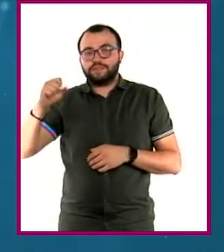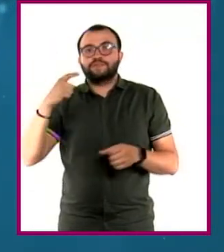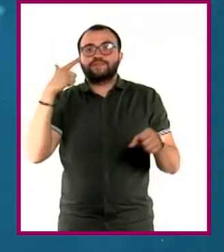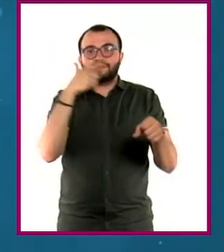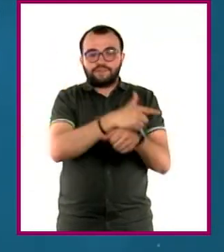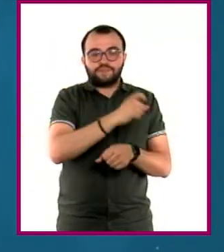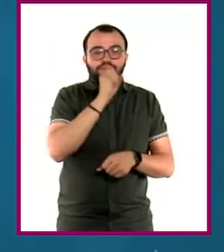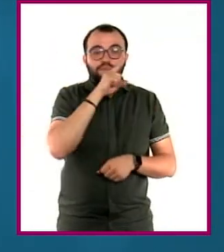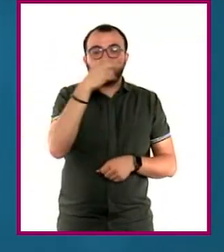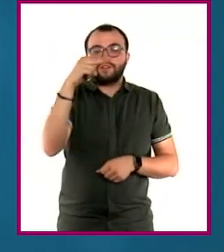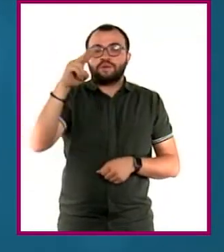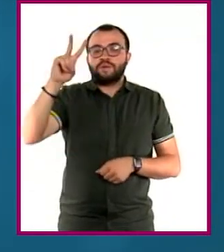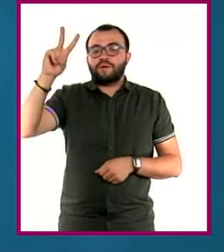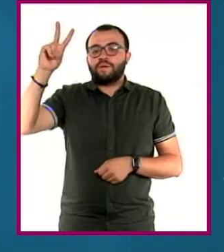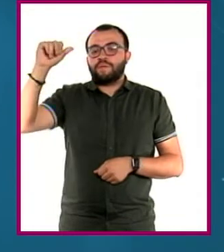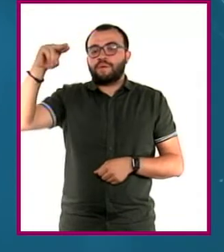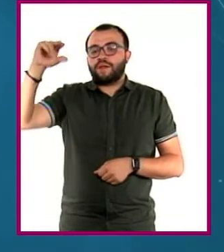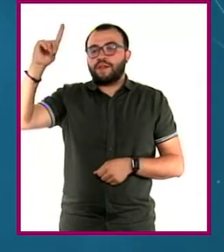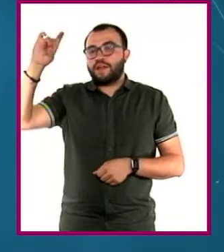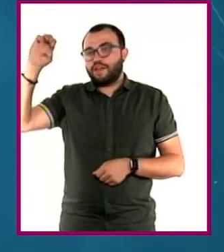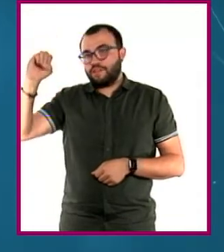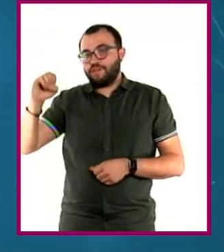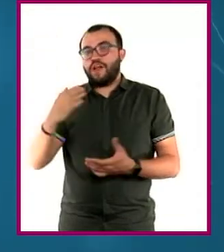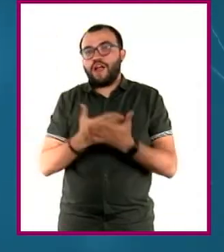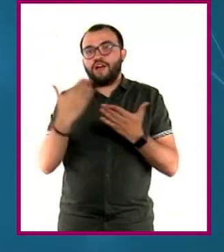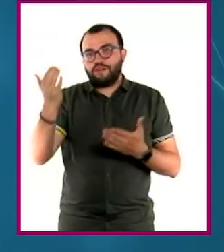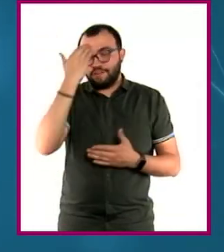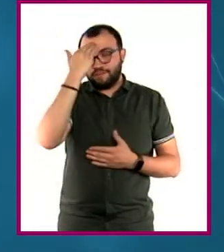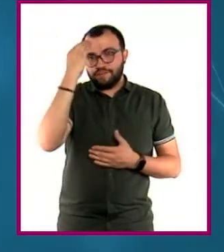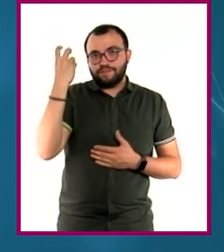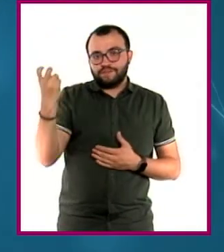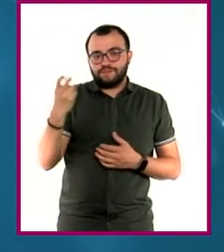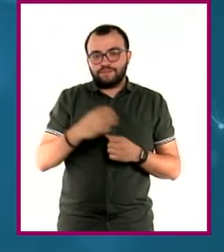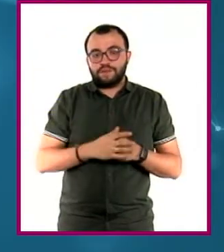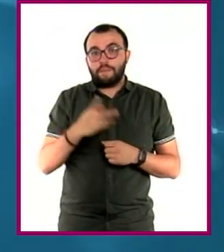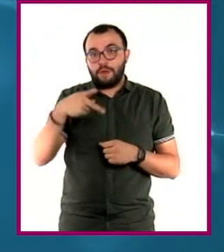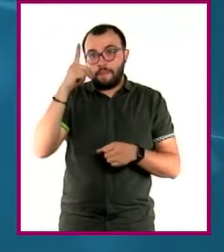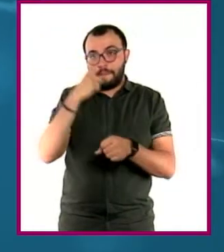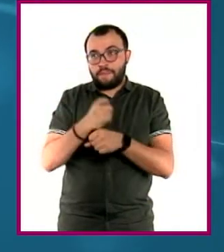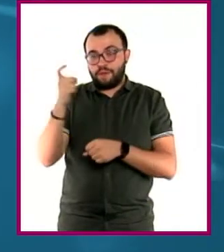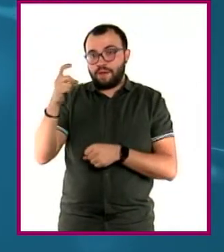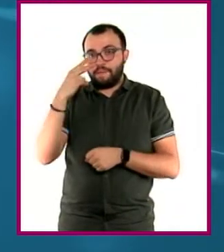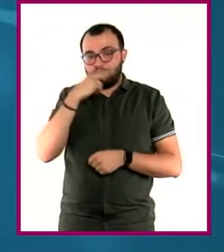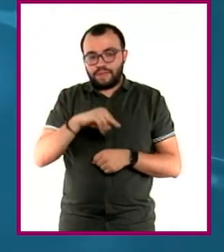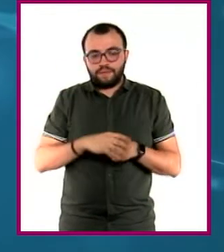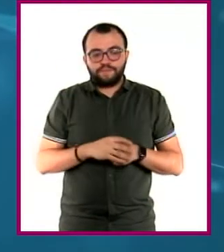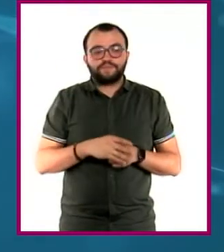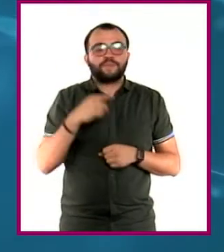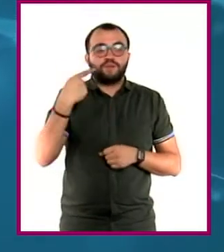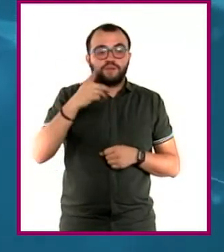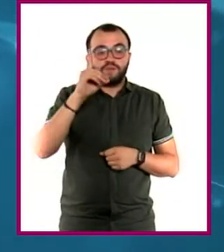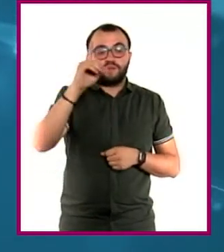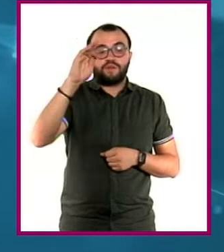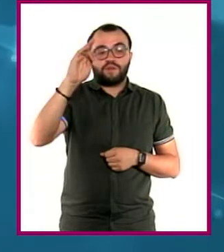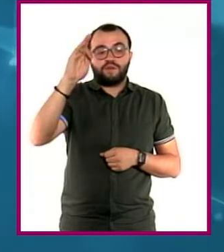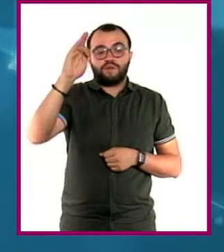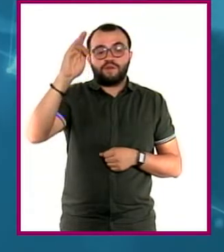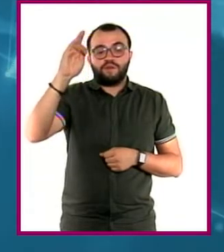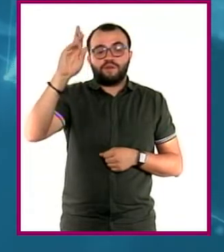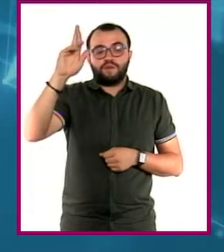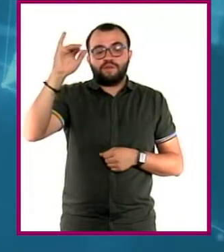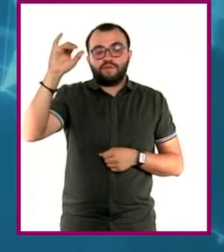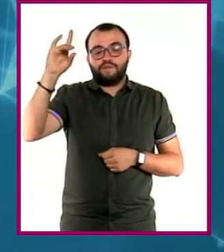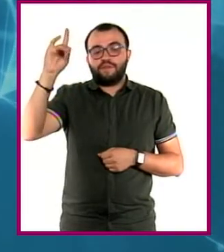elemento llamándolo vanadio, como se conoce ahora. El alemán Friedrich Wöhler después confirmaría que